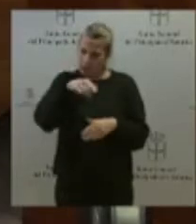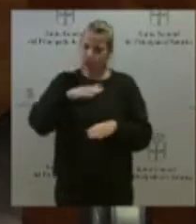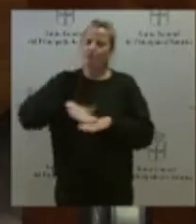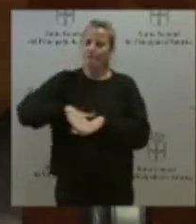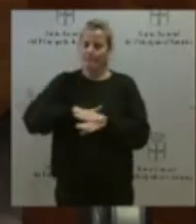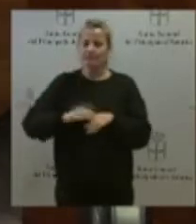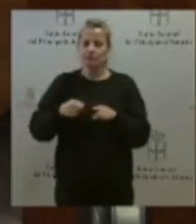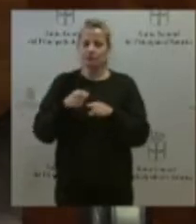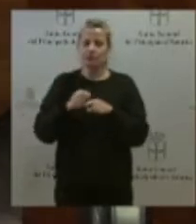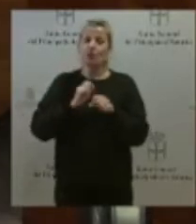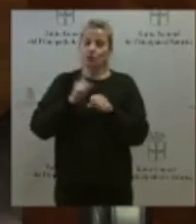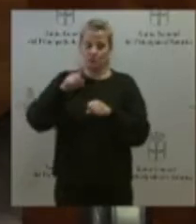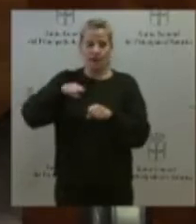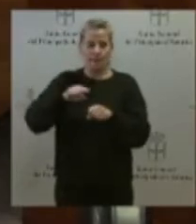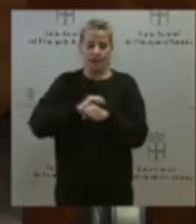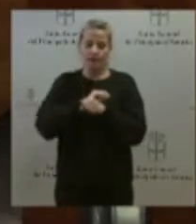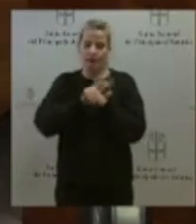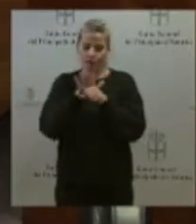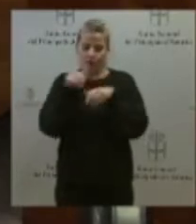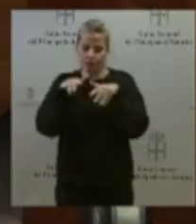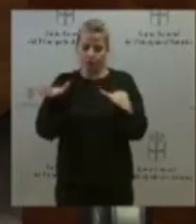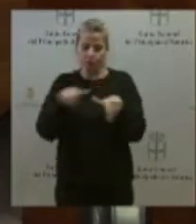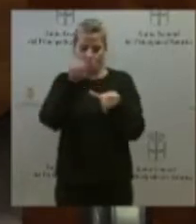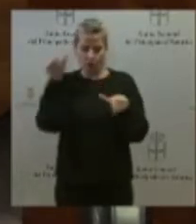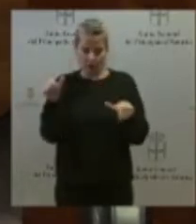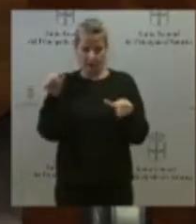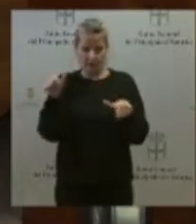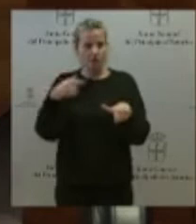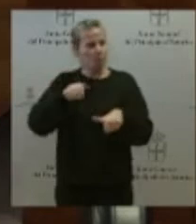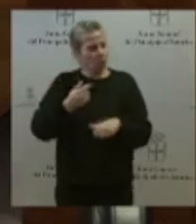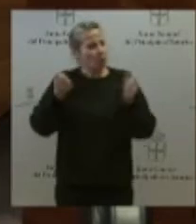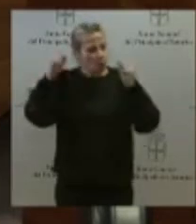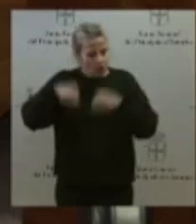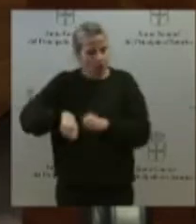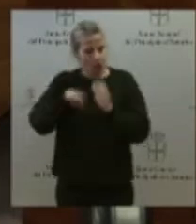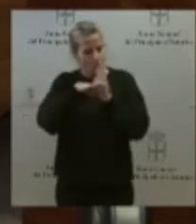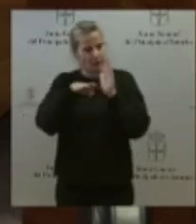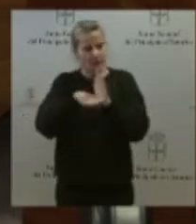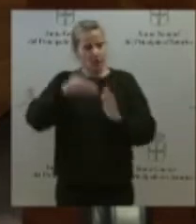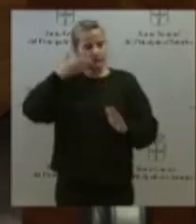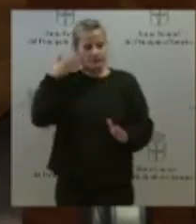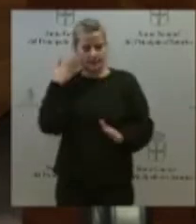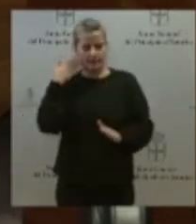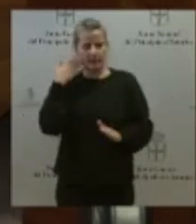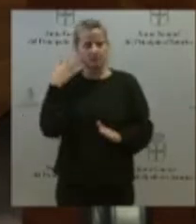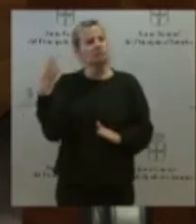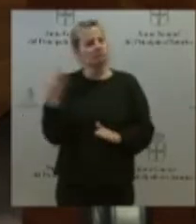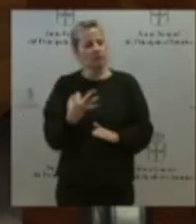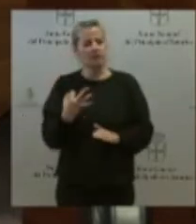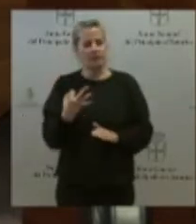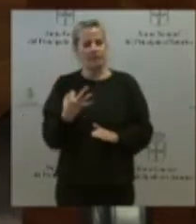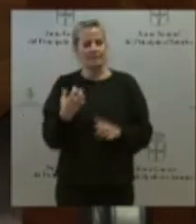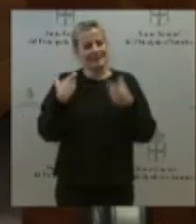las condiciones dignas lo más posibles. Ese es un planteamiento. Es un sector que yo, insisto, ha sido fundamental durante la pandemia, merecen